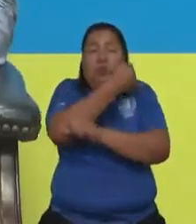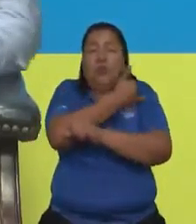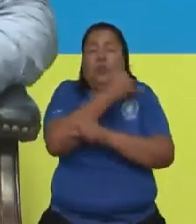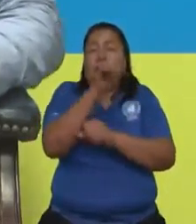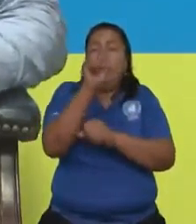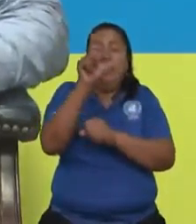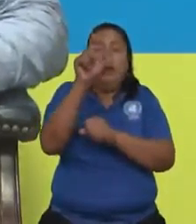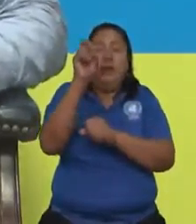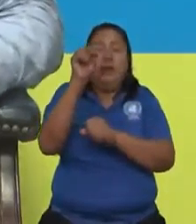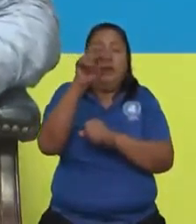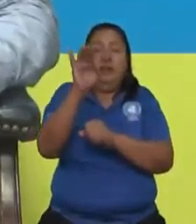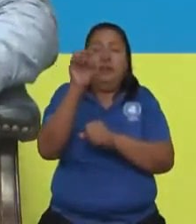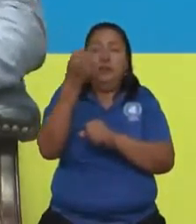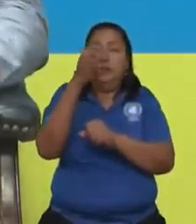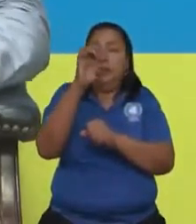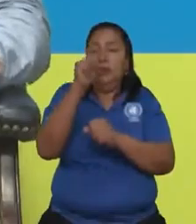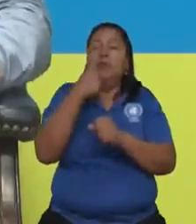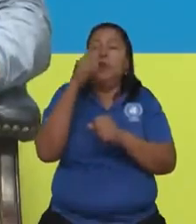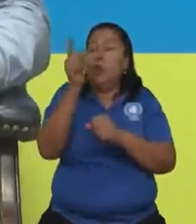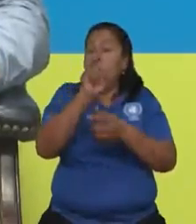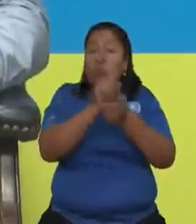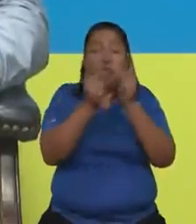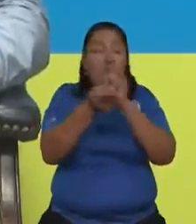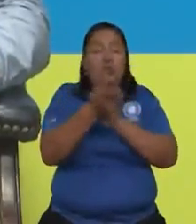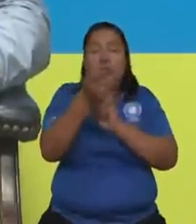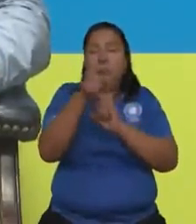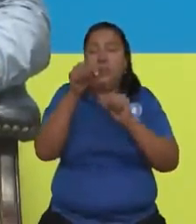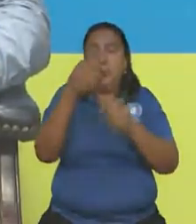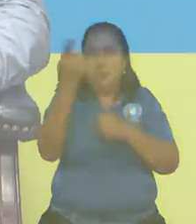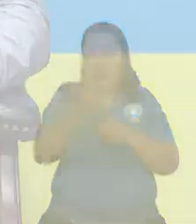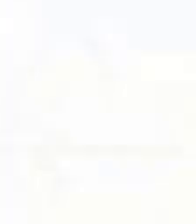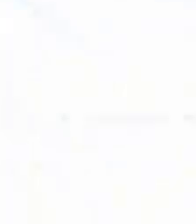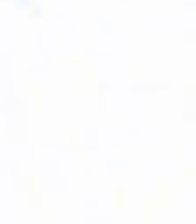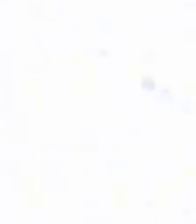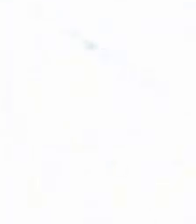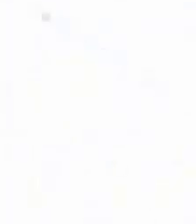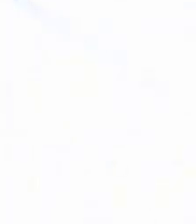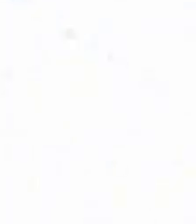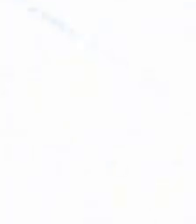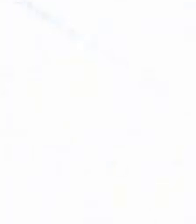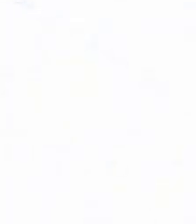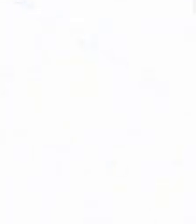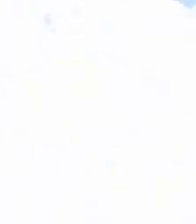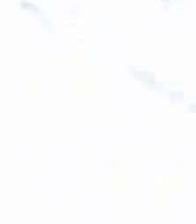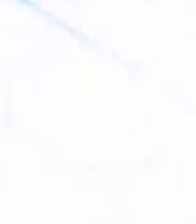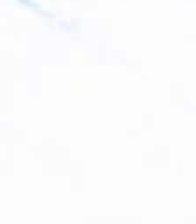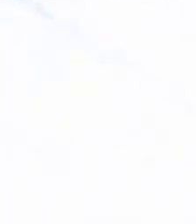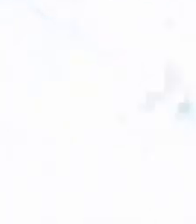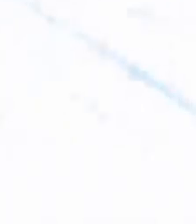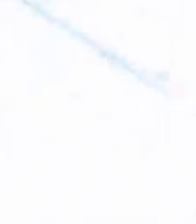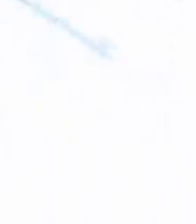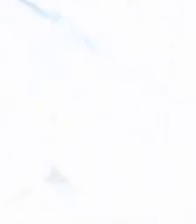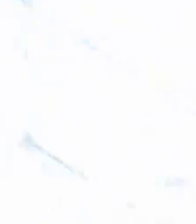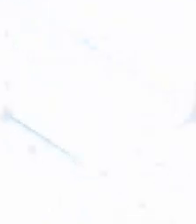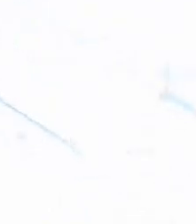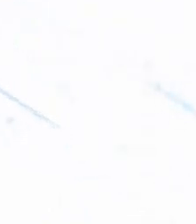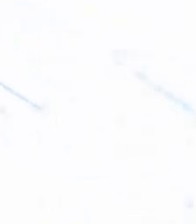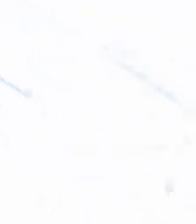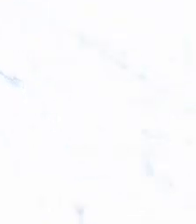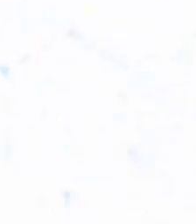¿Cómo prevenirla y cómo tratarla? Nos encontramos con la doctora Arlen Eliev Soto. Ella es parte del equipo